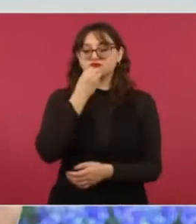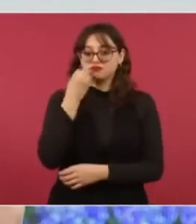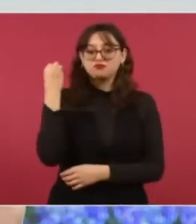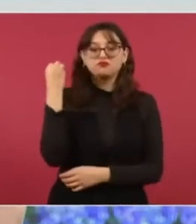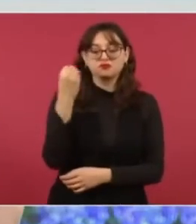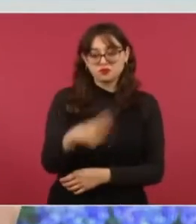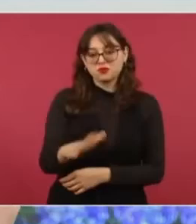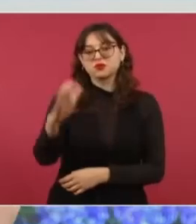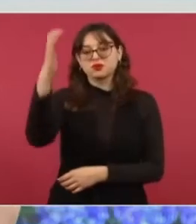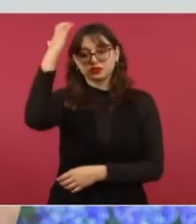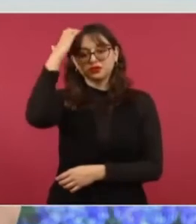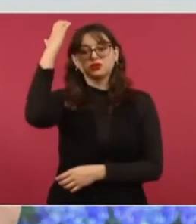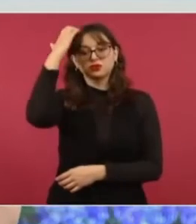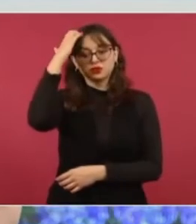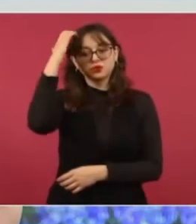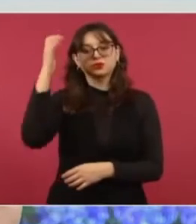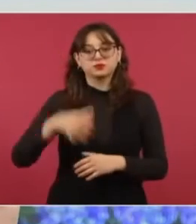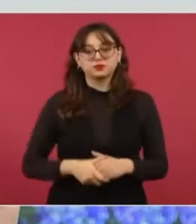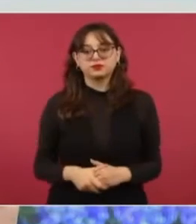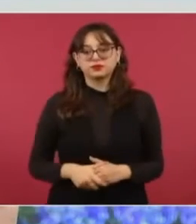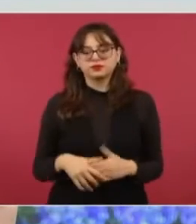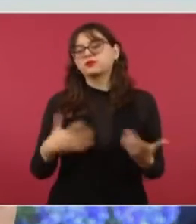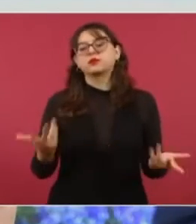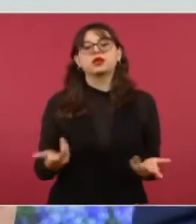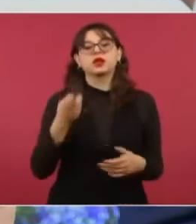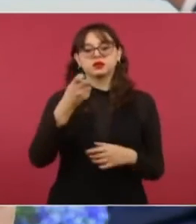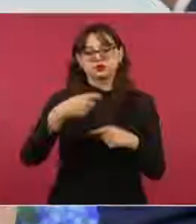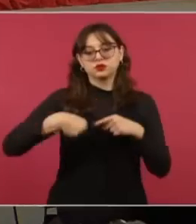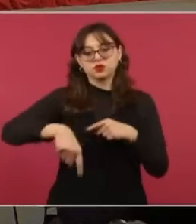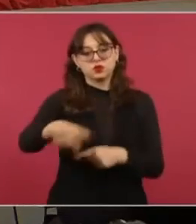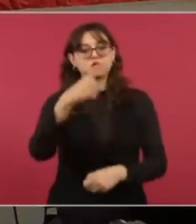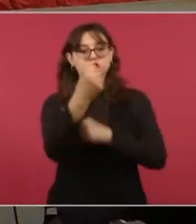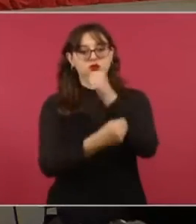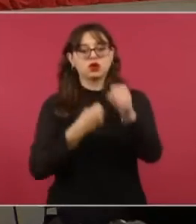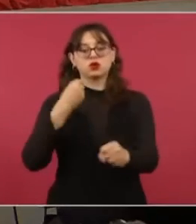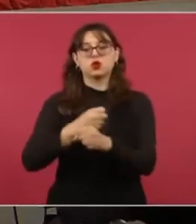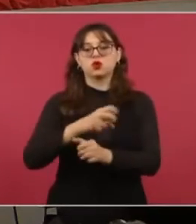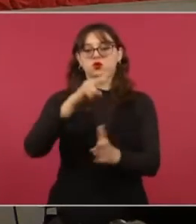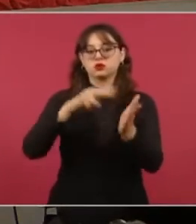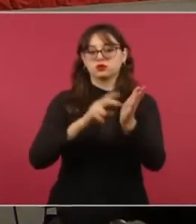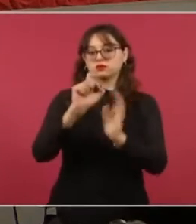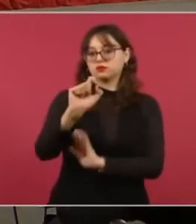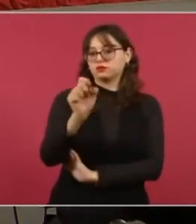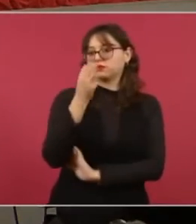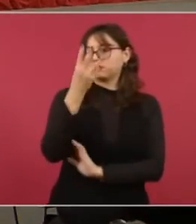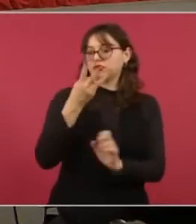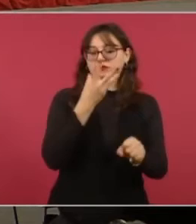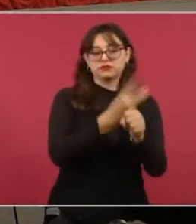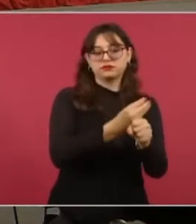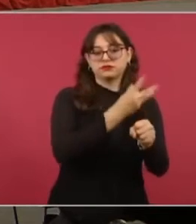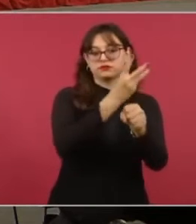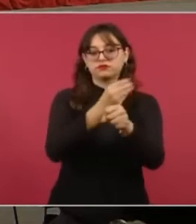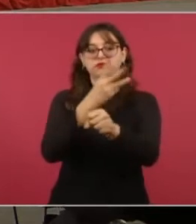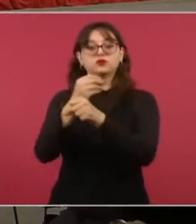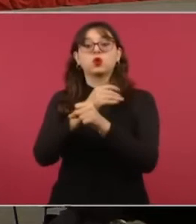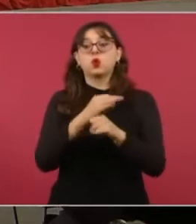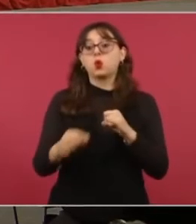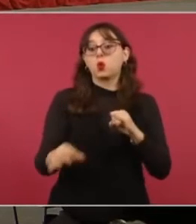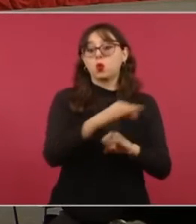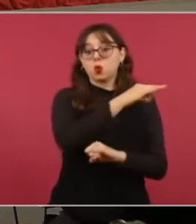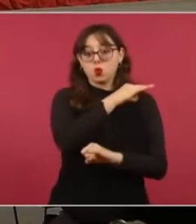México. Todo esto va a estar terminado a lo largo de este año. La última parte va a ser el cablebús